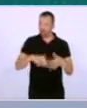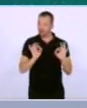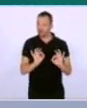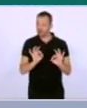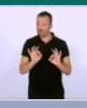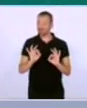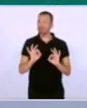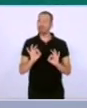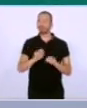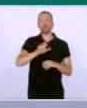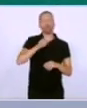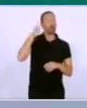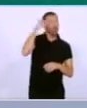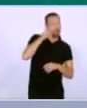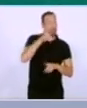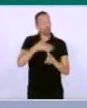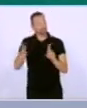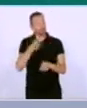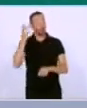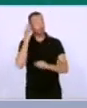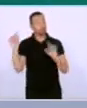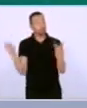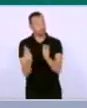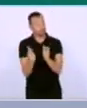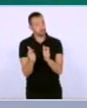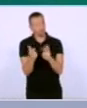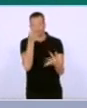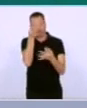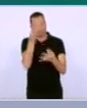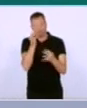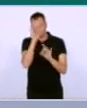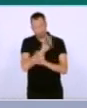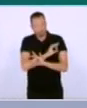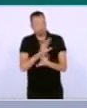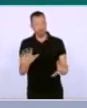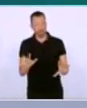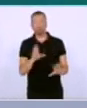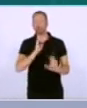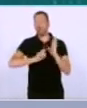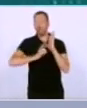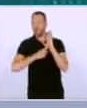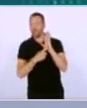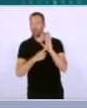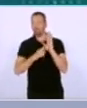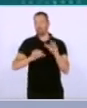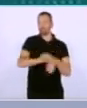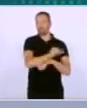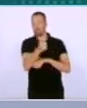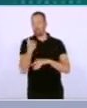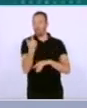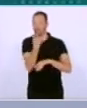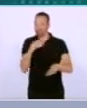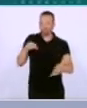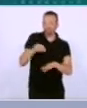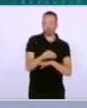sobre las mujeres y el dato está ahí evidentemente después de haber invertido tanto dinero y después de haber engañado los españoles diciendo